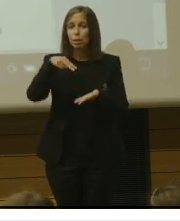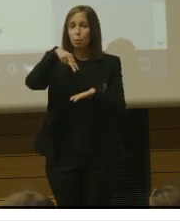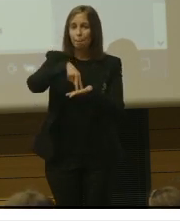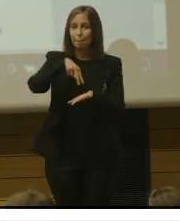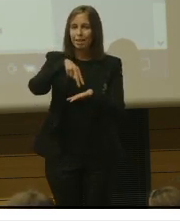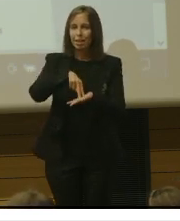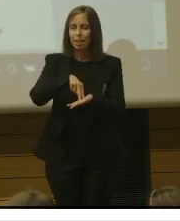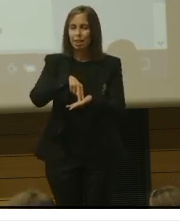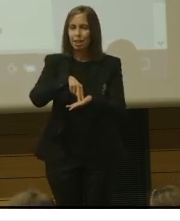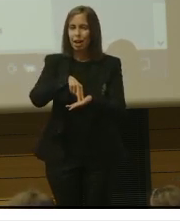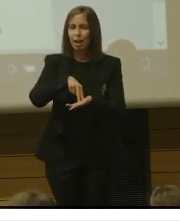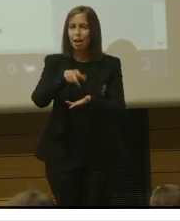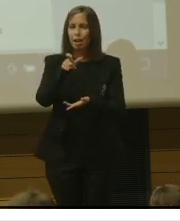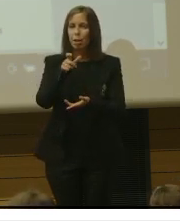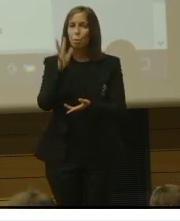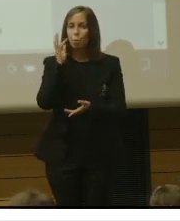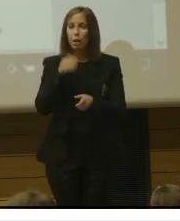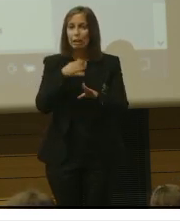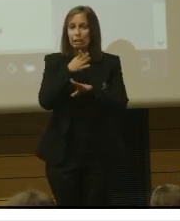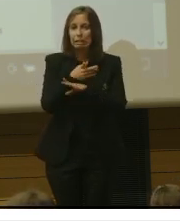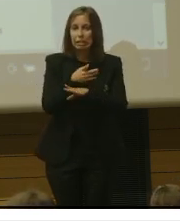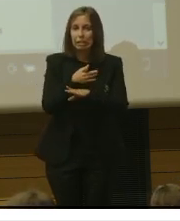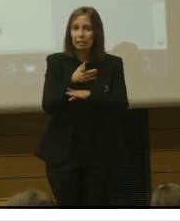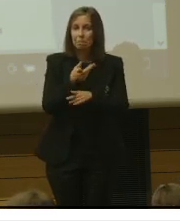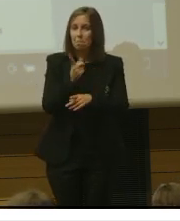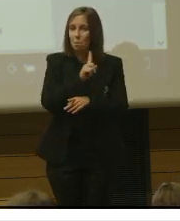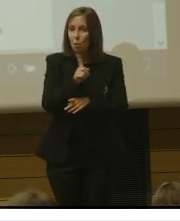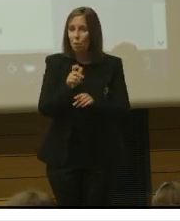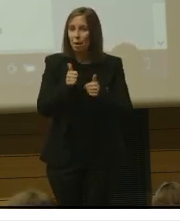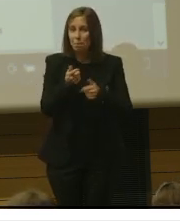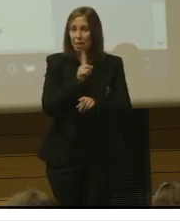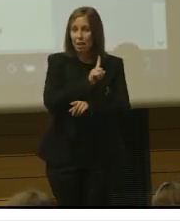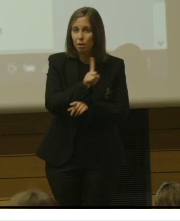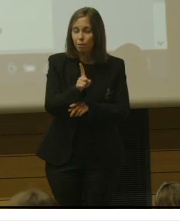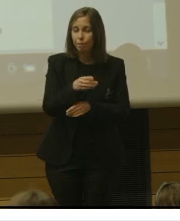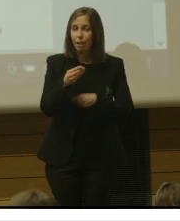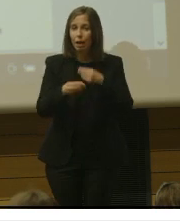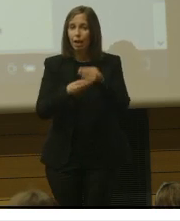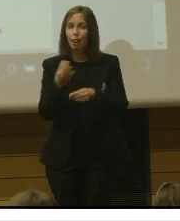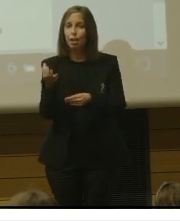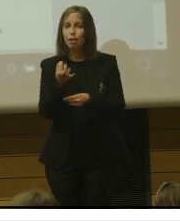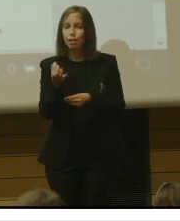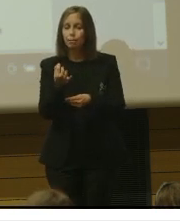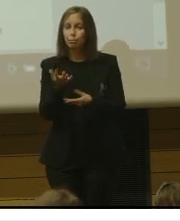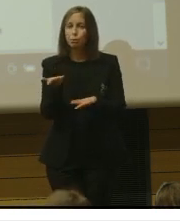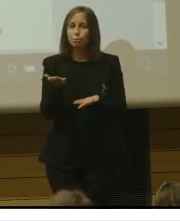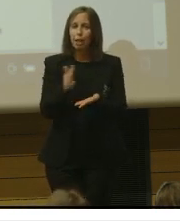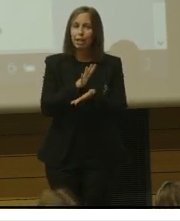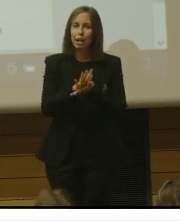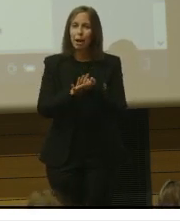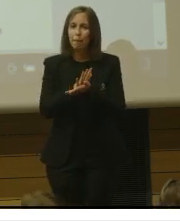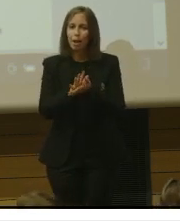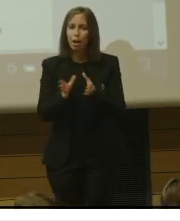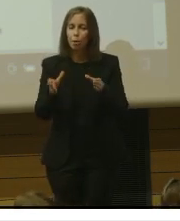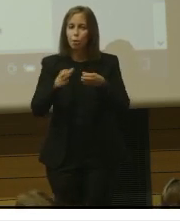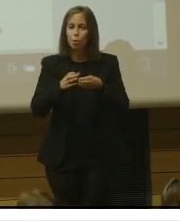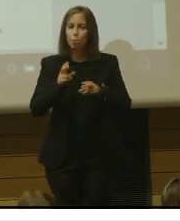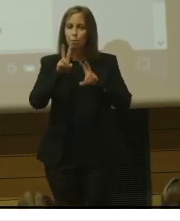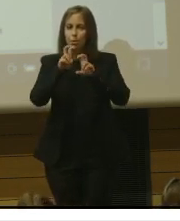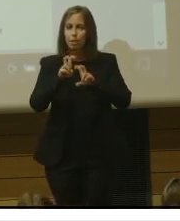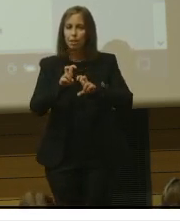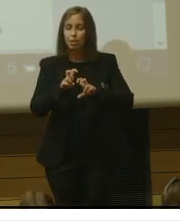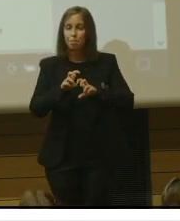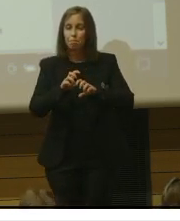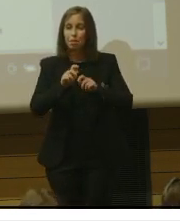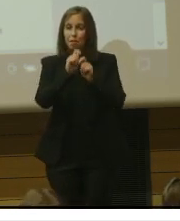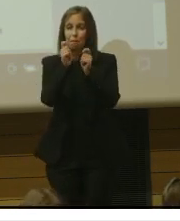muchas pérdidas, hay gente que ni siquiera llega a iniciar el tratamiento. ¿Qué debemos hacer? Pues bueno, ahí hablamos, ¿no?, en el grupo de investigación, si igual un formato